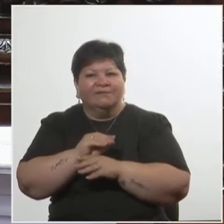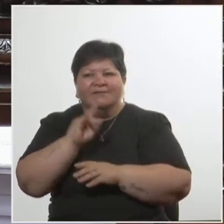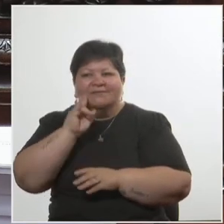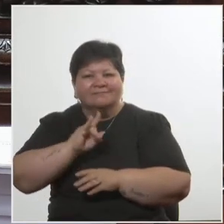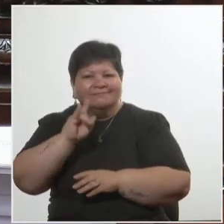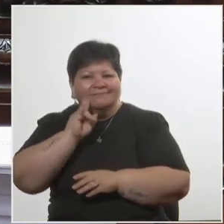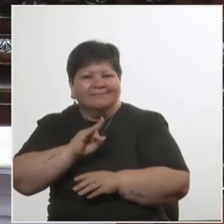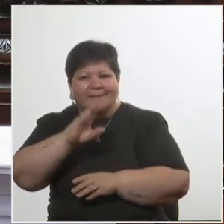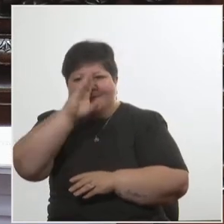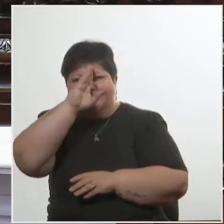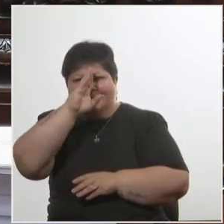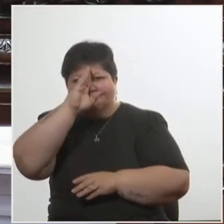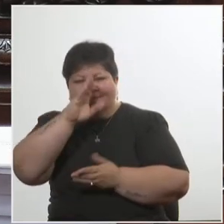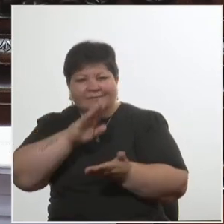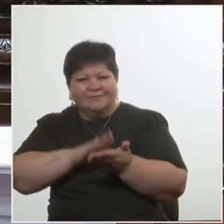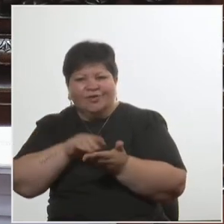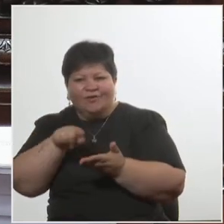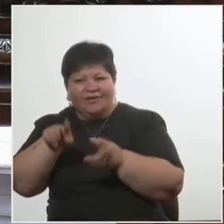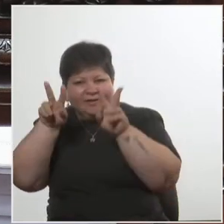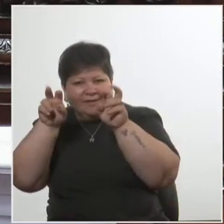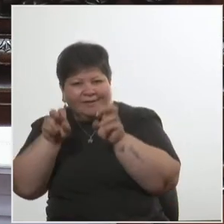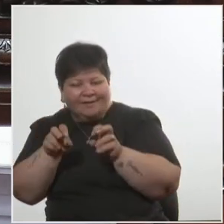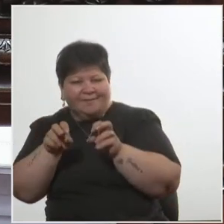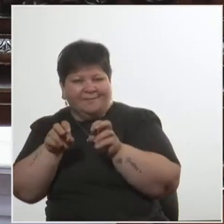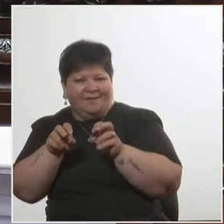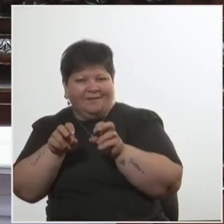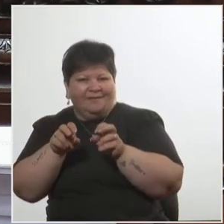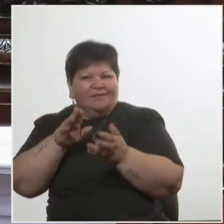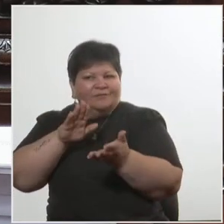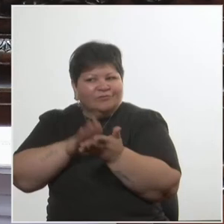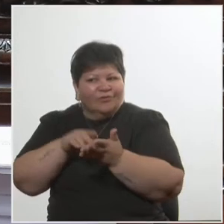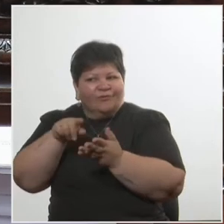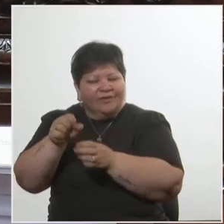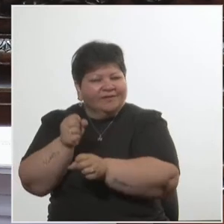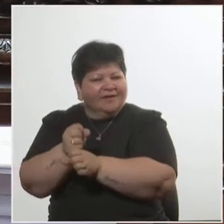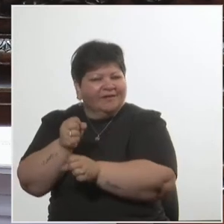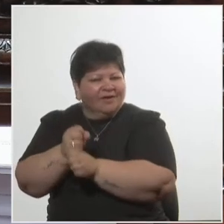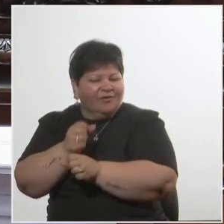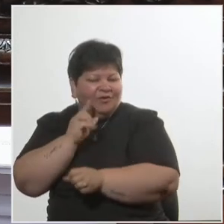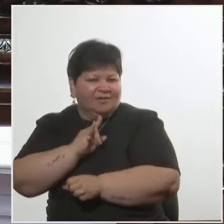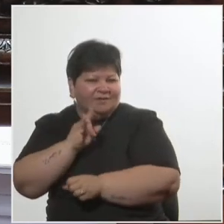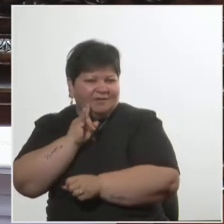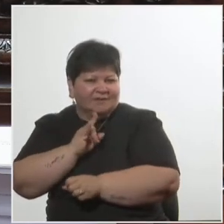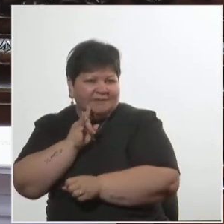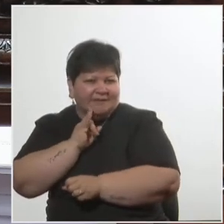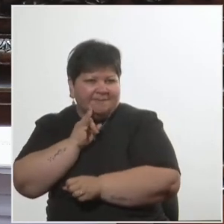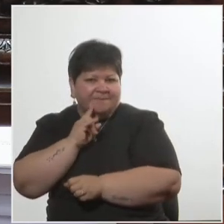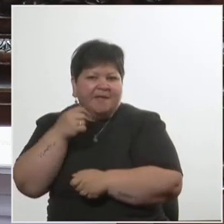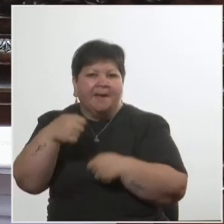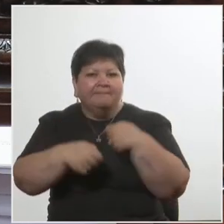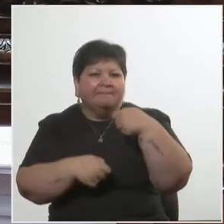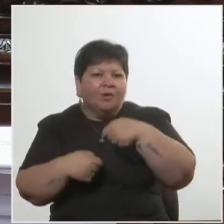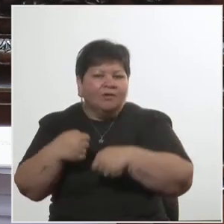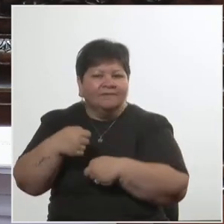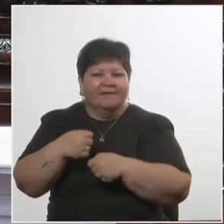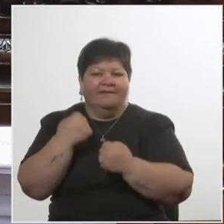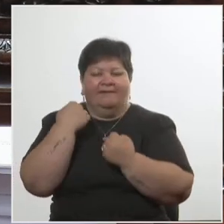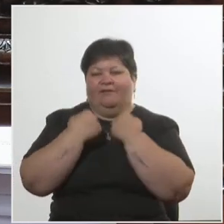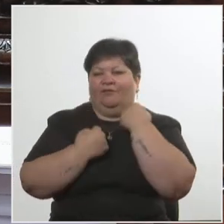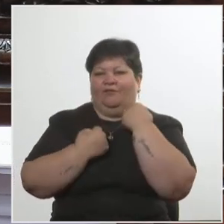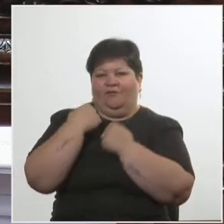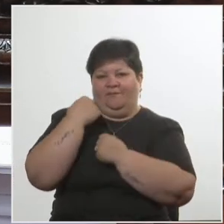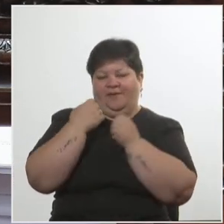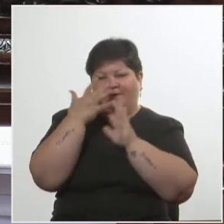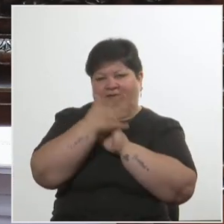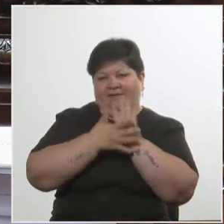conservar fundamentalmente un rubro que en su derrame vaya que aporta a la economía nacional y